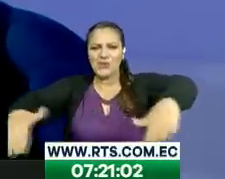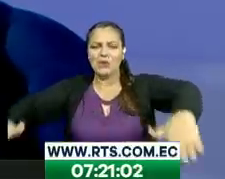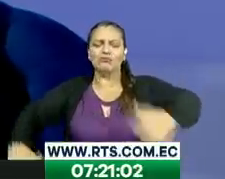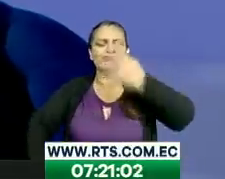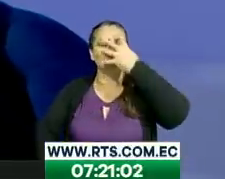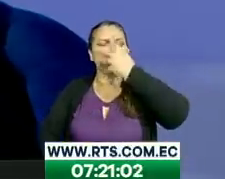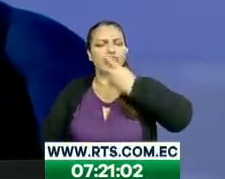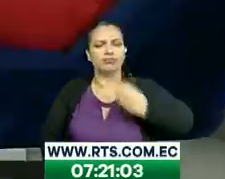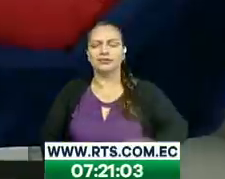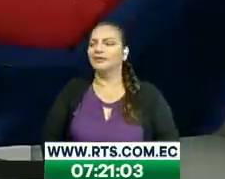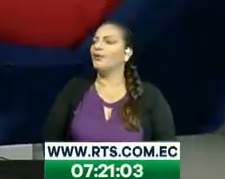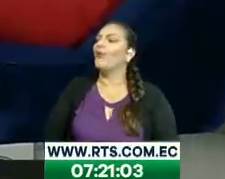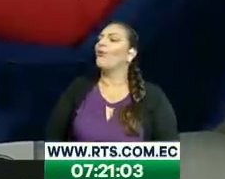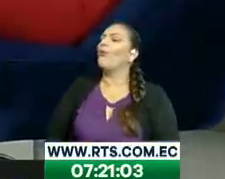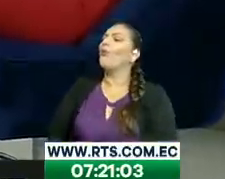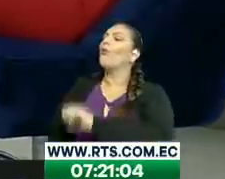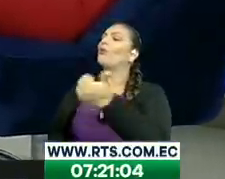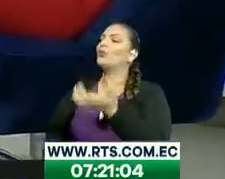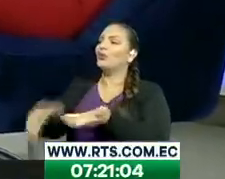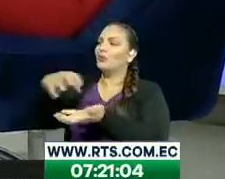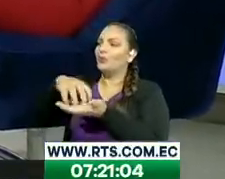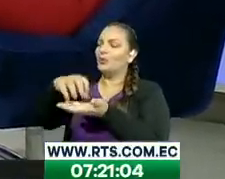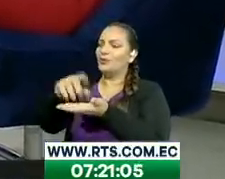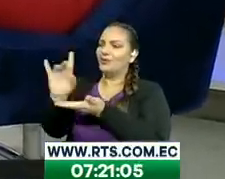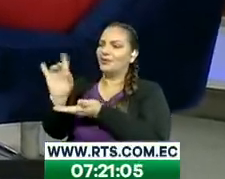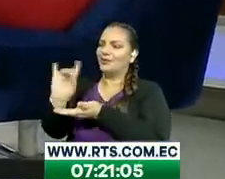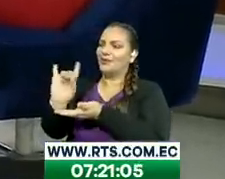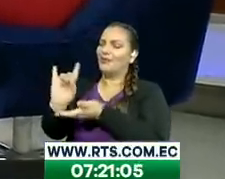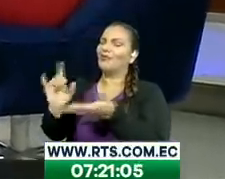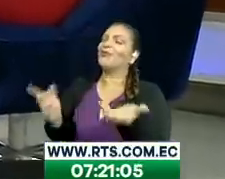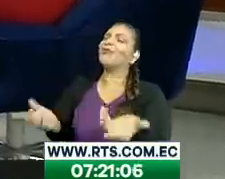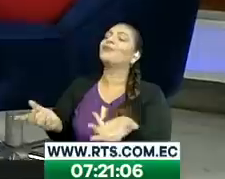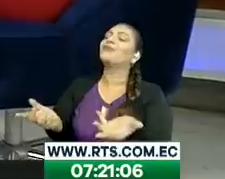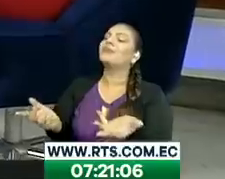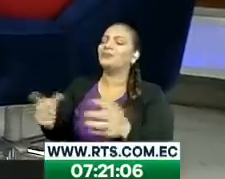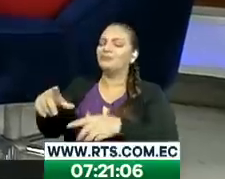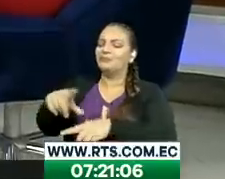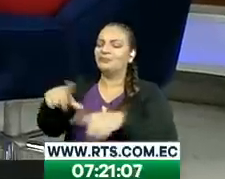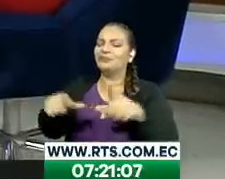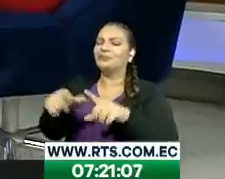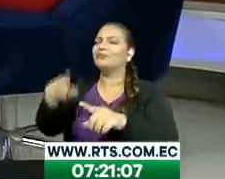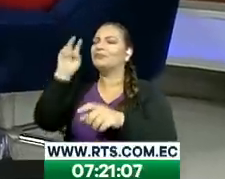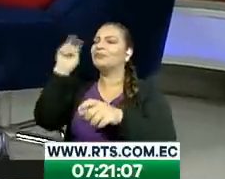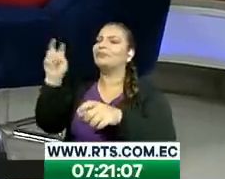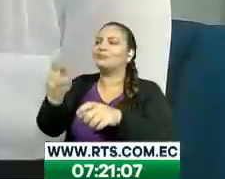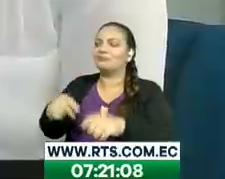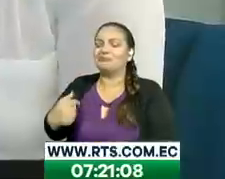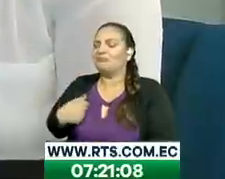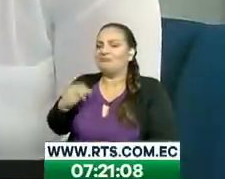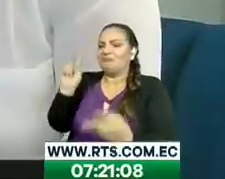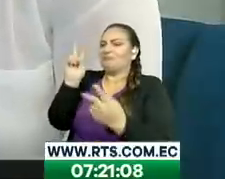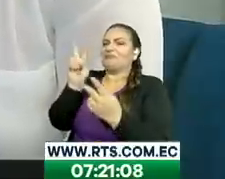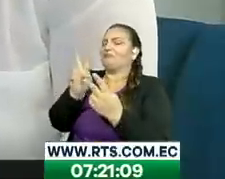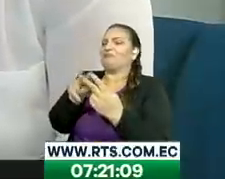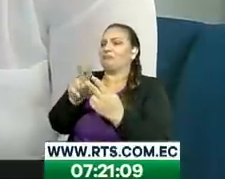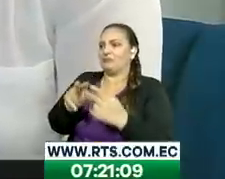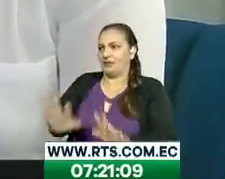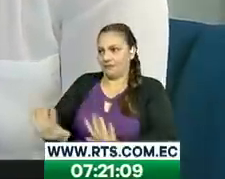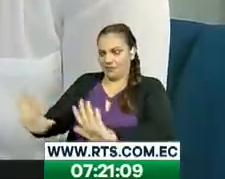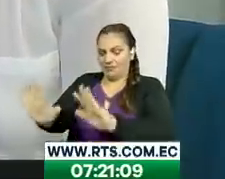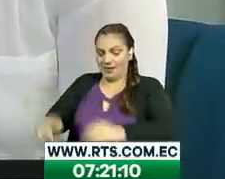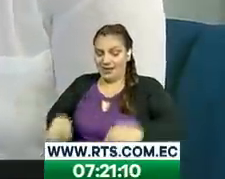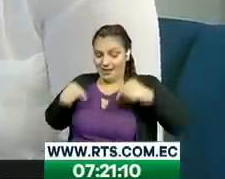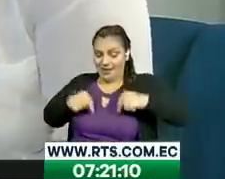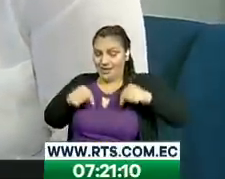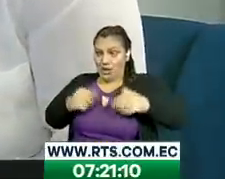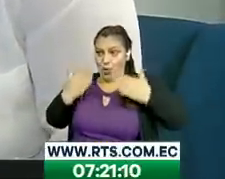dices en la provincia de bolívar mi estimado abogado sabe que yo no he tenido una oportunidad de visitar bolívar a qué distancia queda por ejemplo de aquí